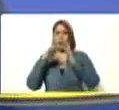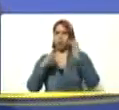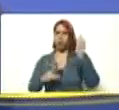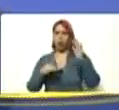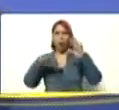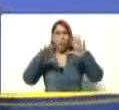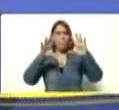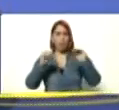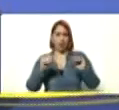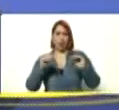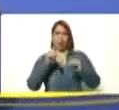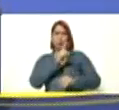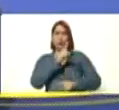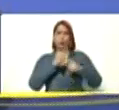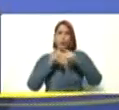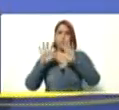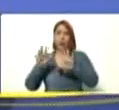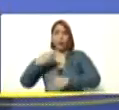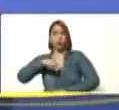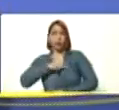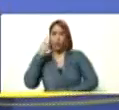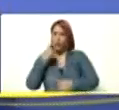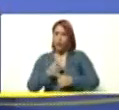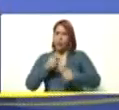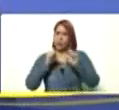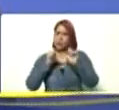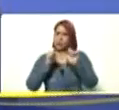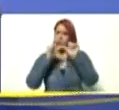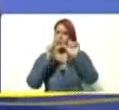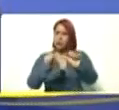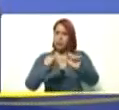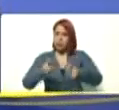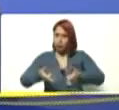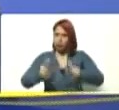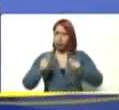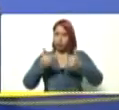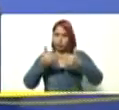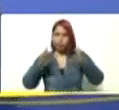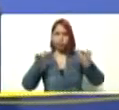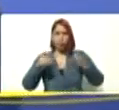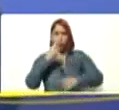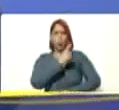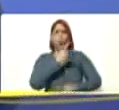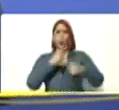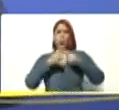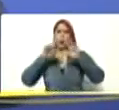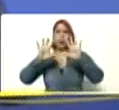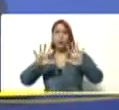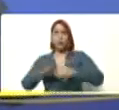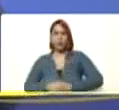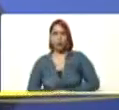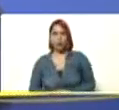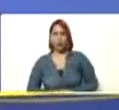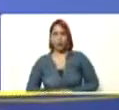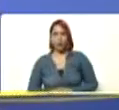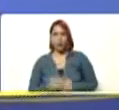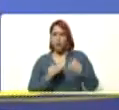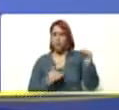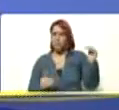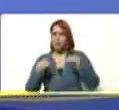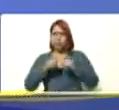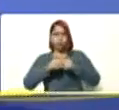1x10. Nosotros tenemos que mantener activo el 1x10. Y